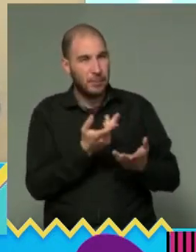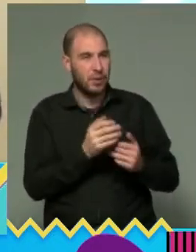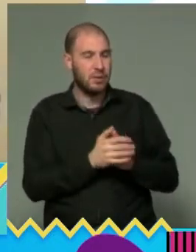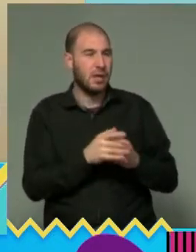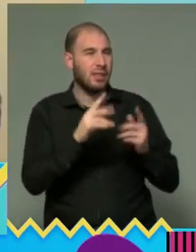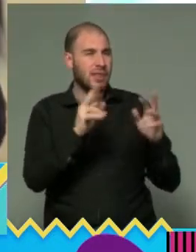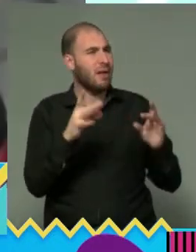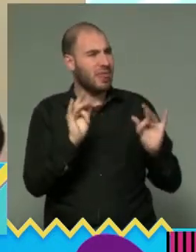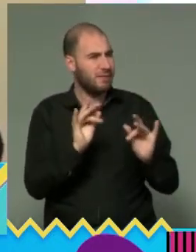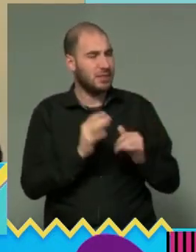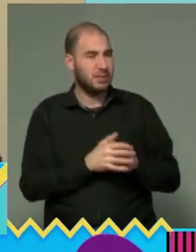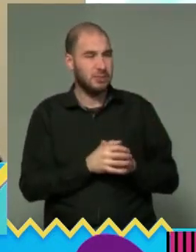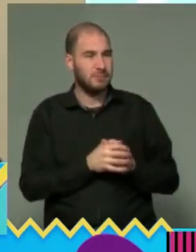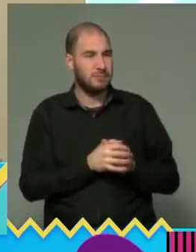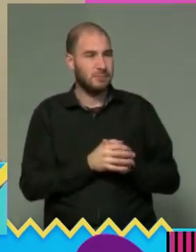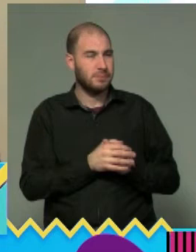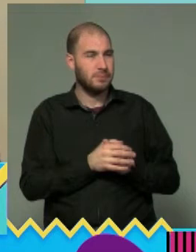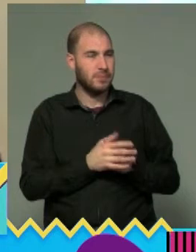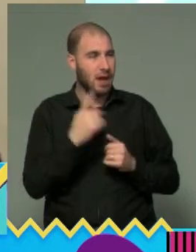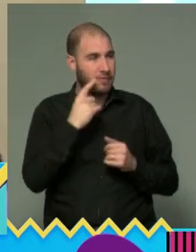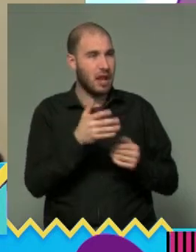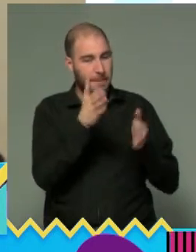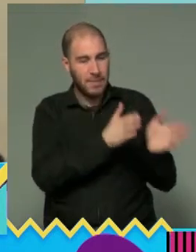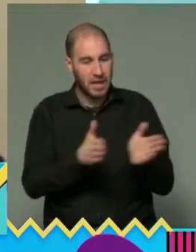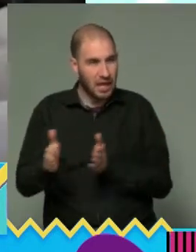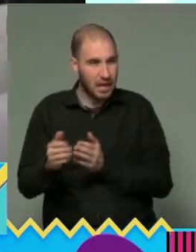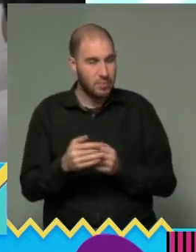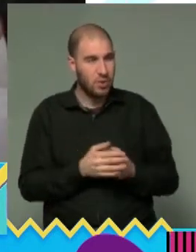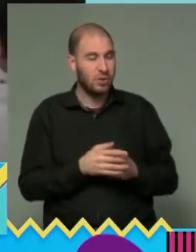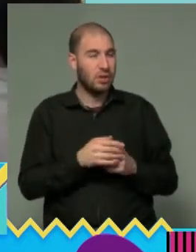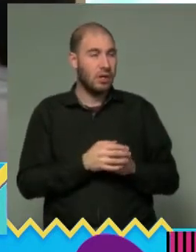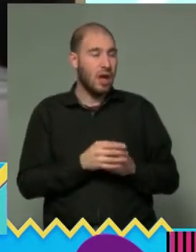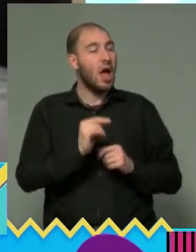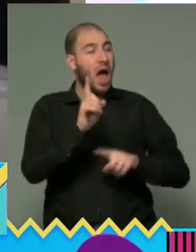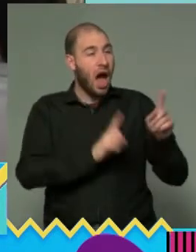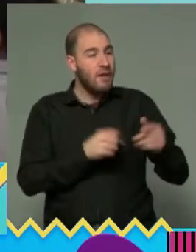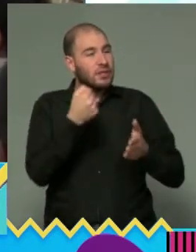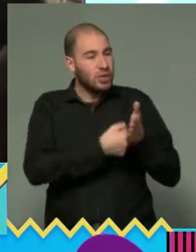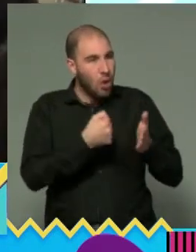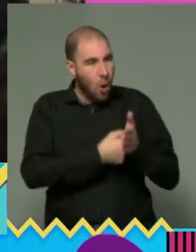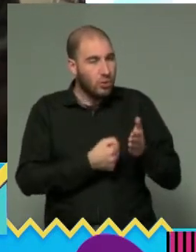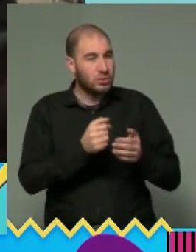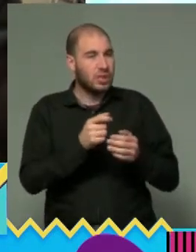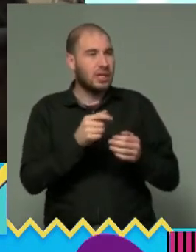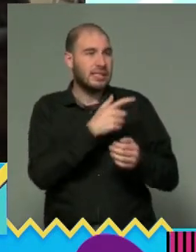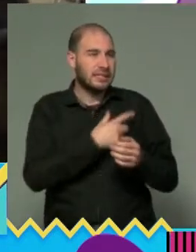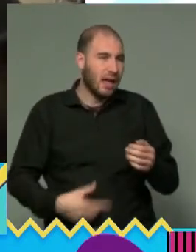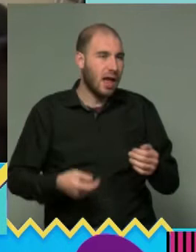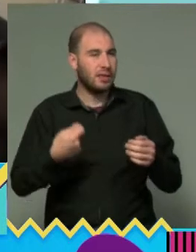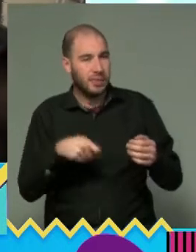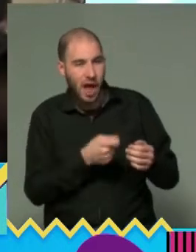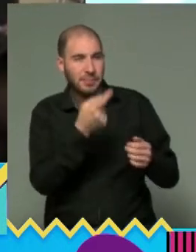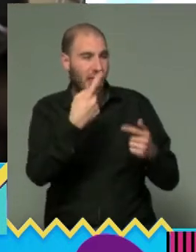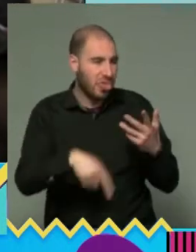situación complicada, ver que los mecanismos contra los cuales que a veces tiene que luchar, estatales o